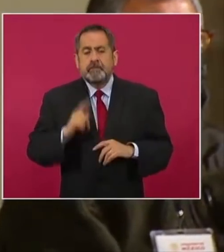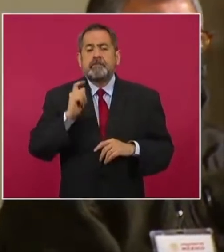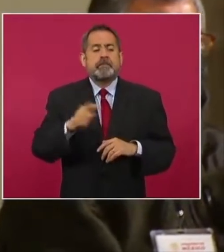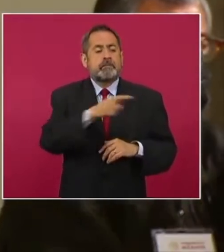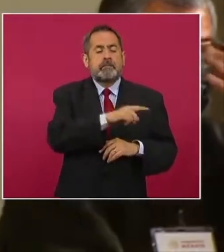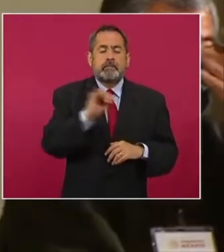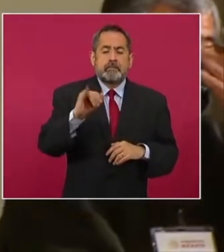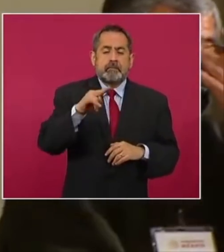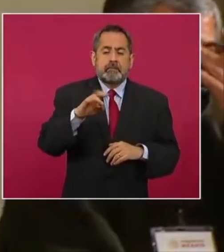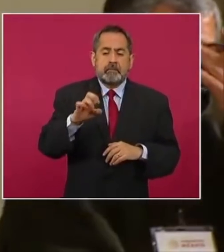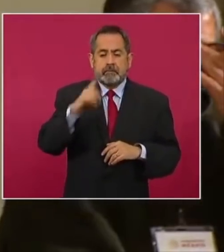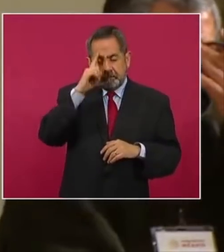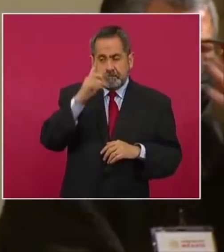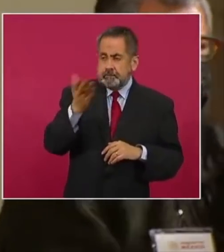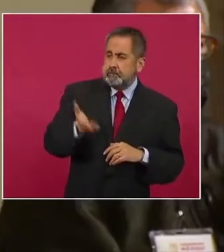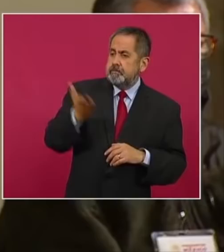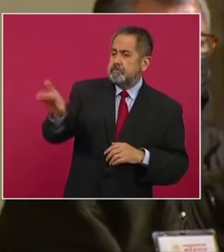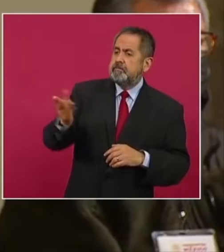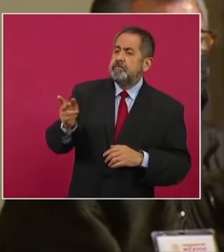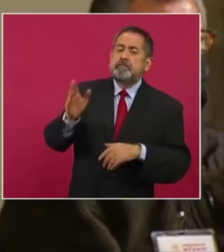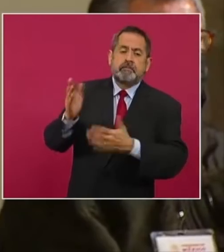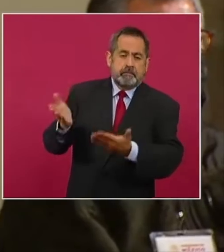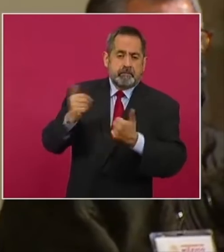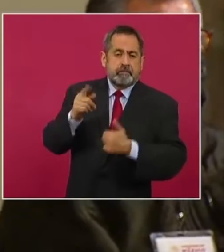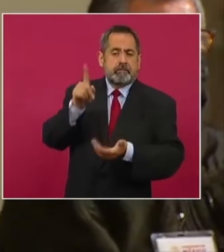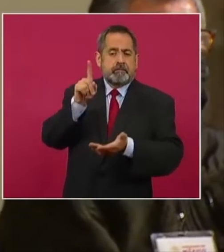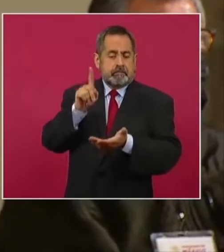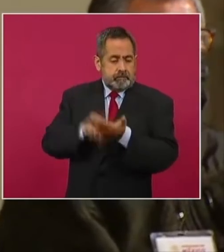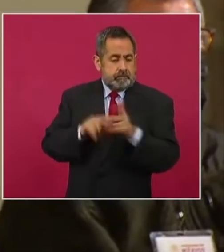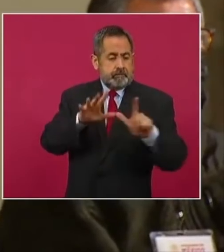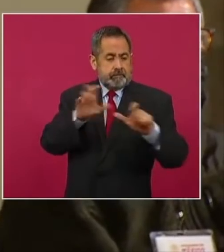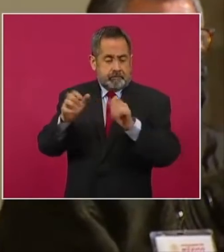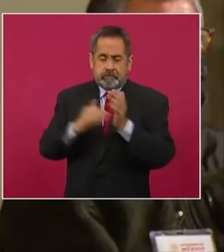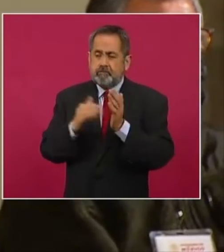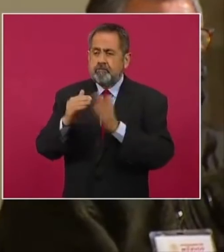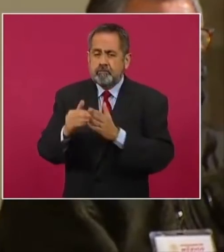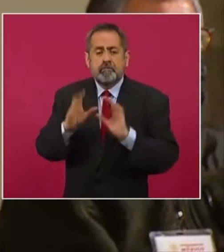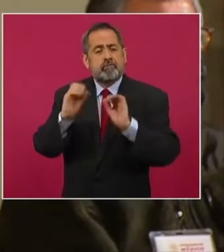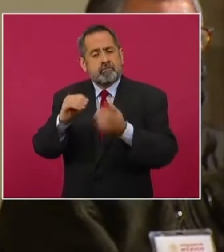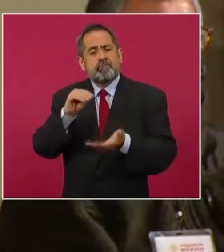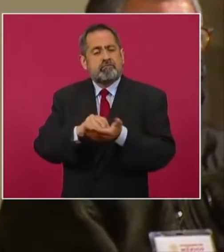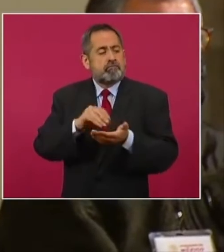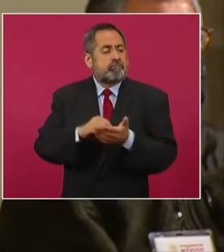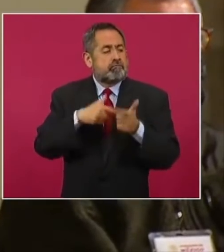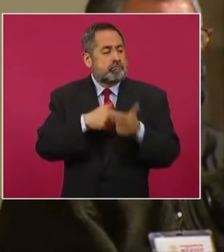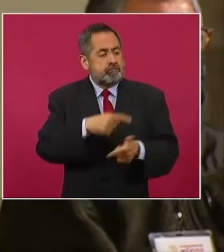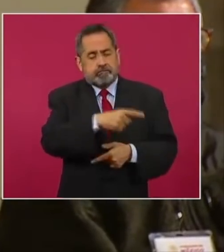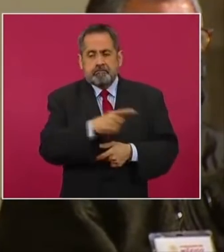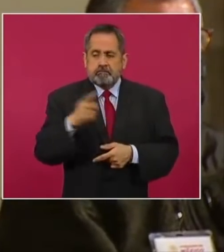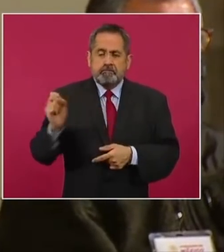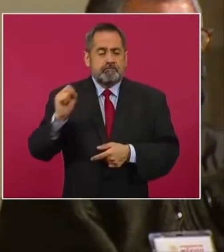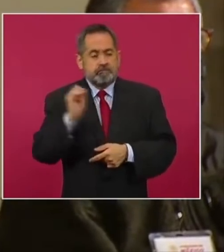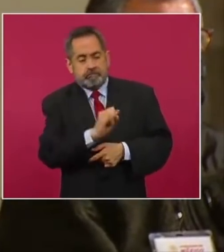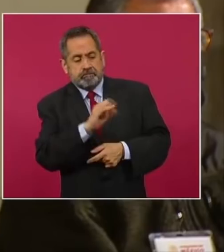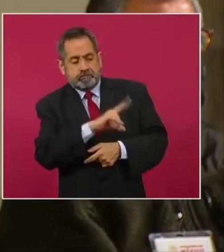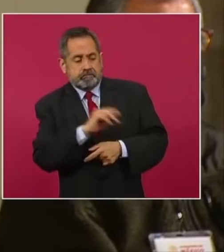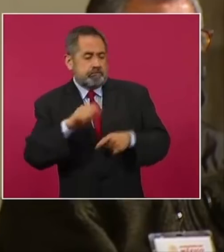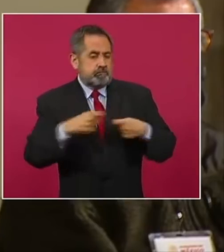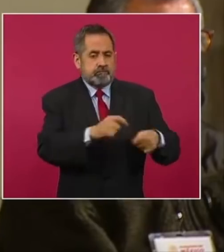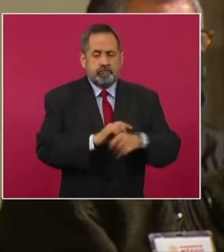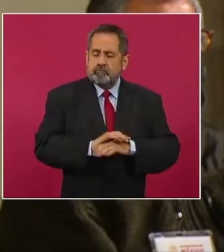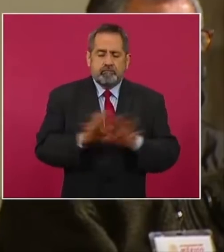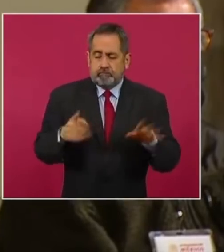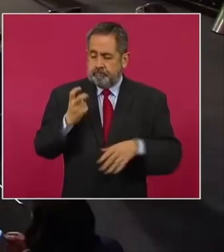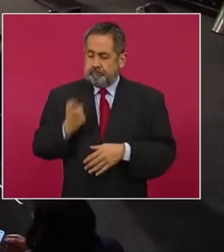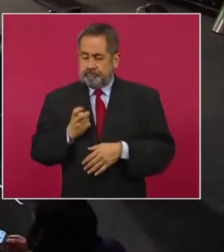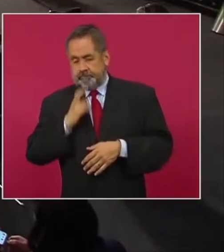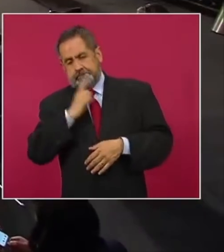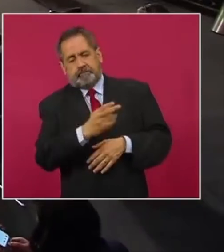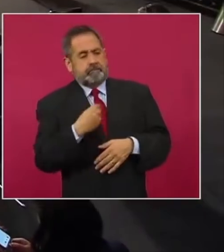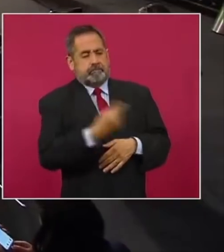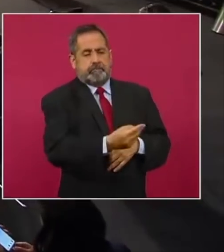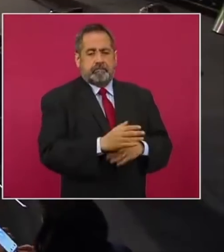el